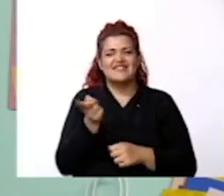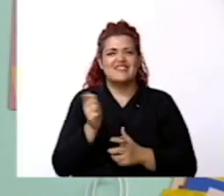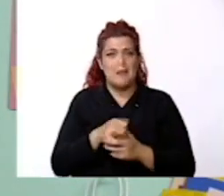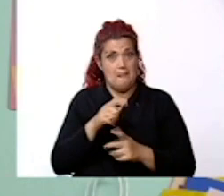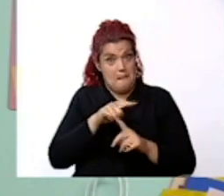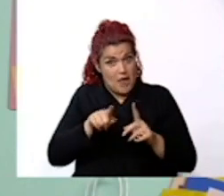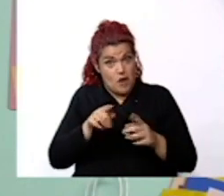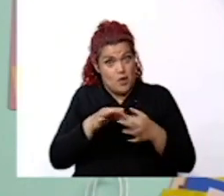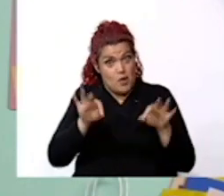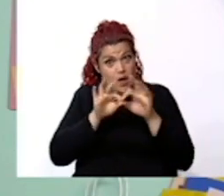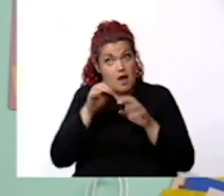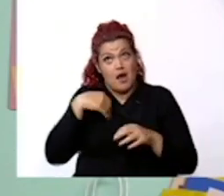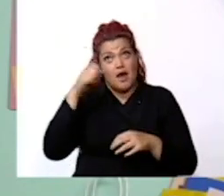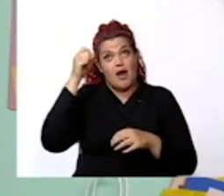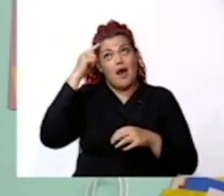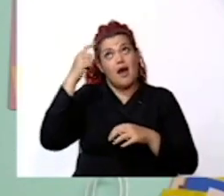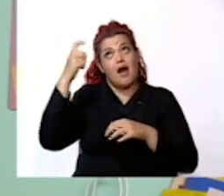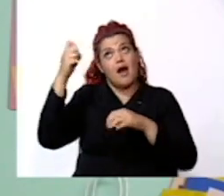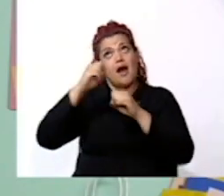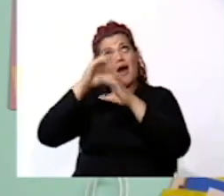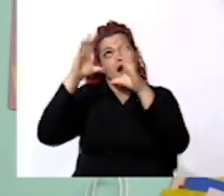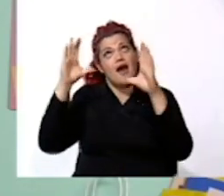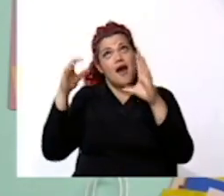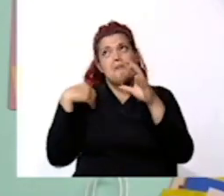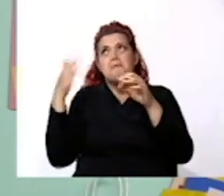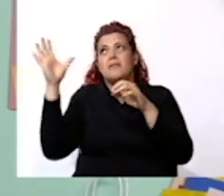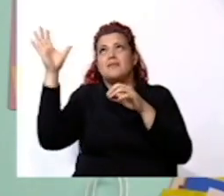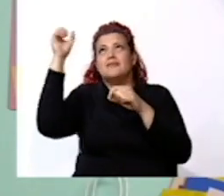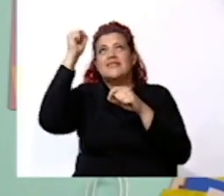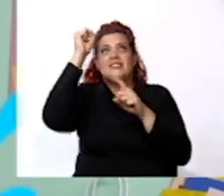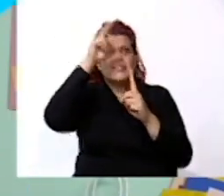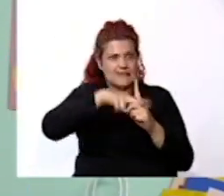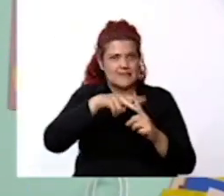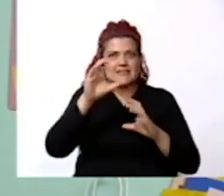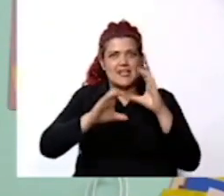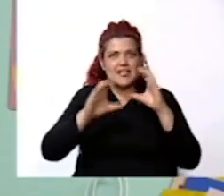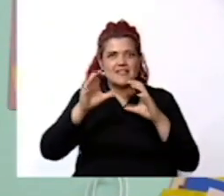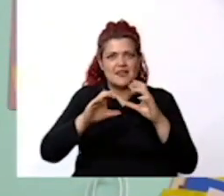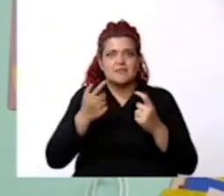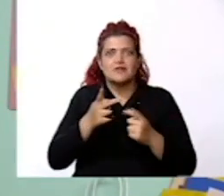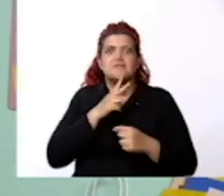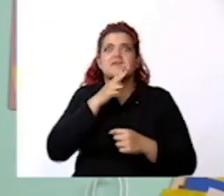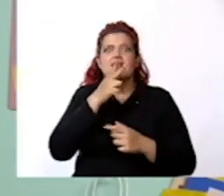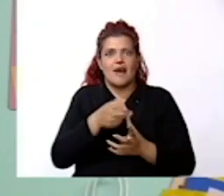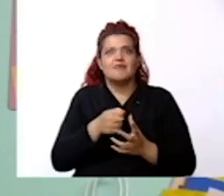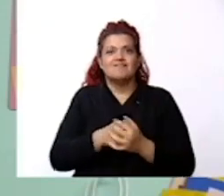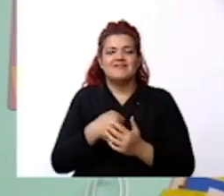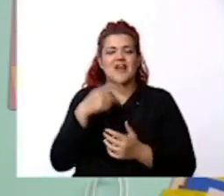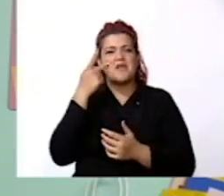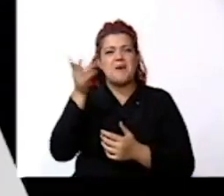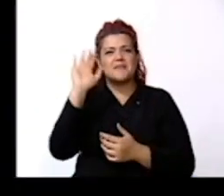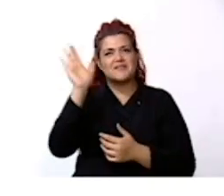cosas para luego utilizar la ciencia y volverlas realidad. ¡Chao! ¡Nos vemos!